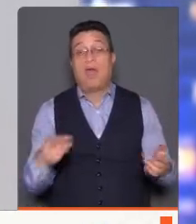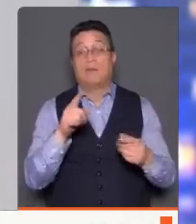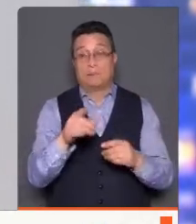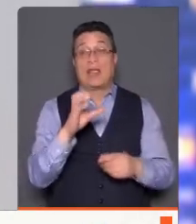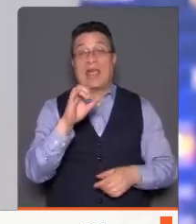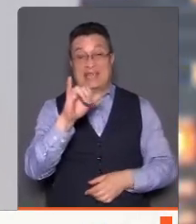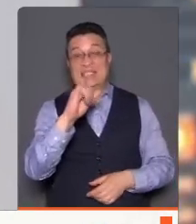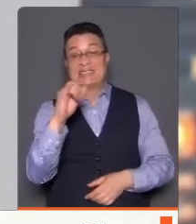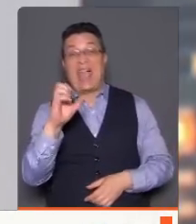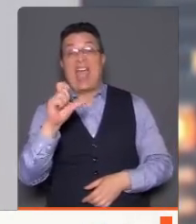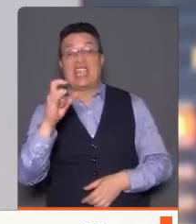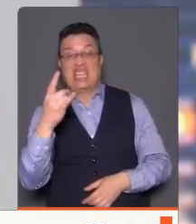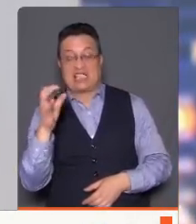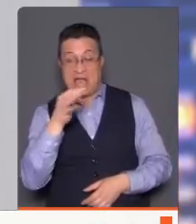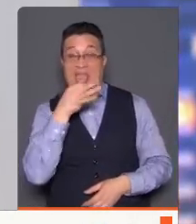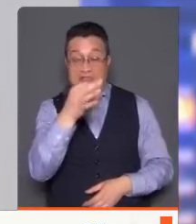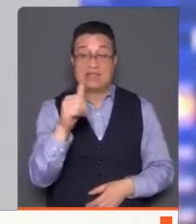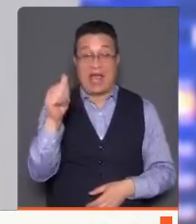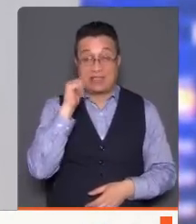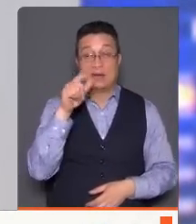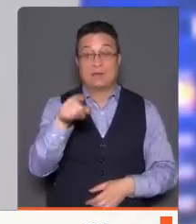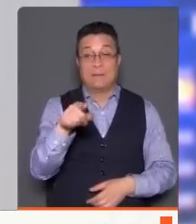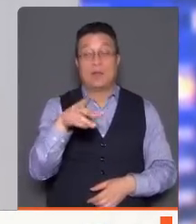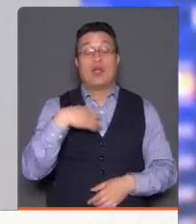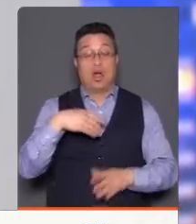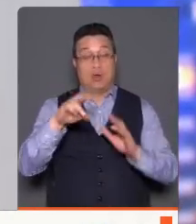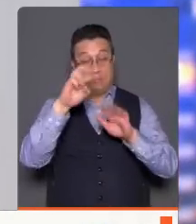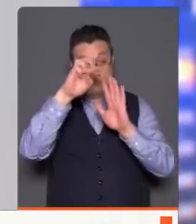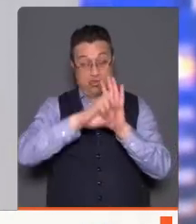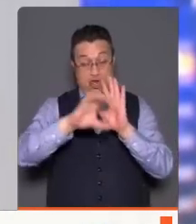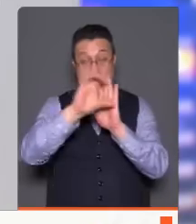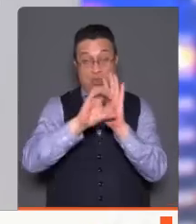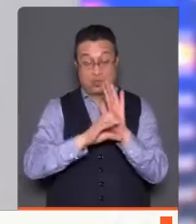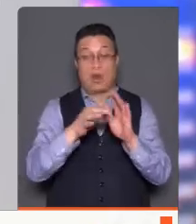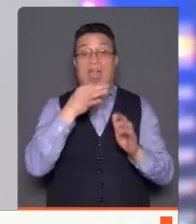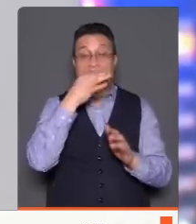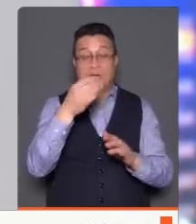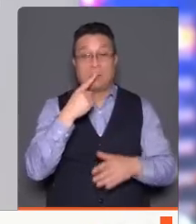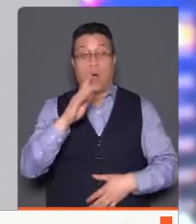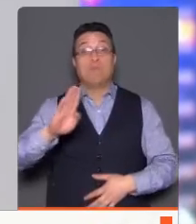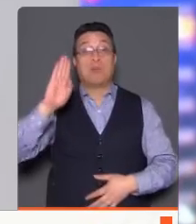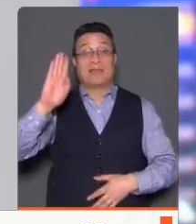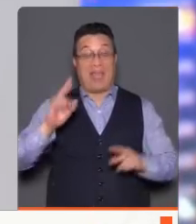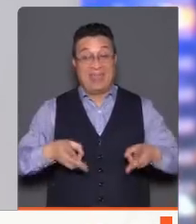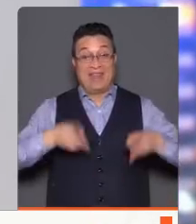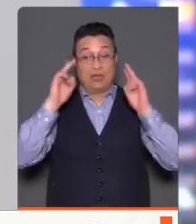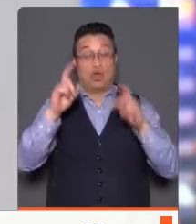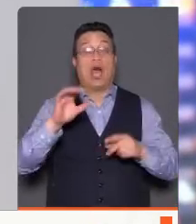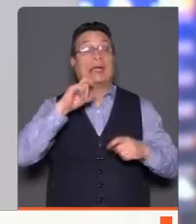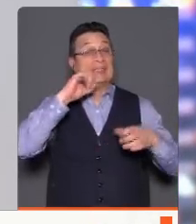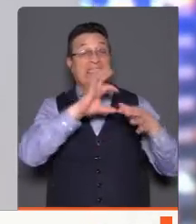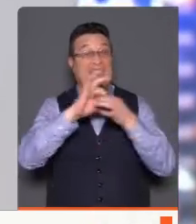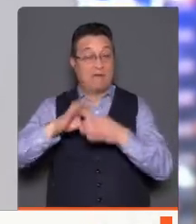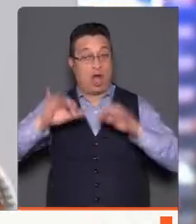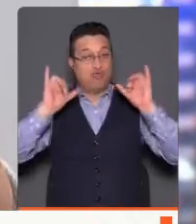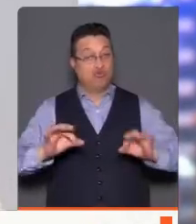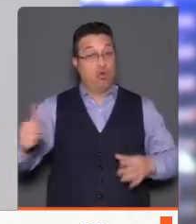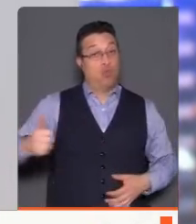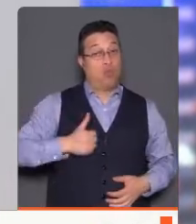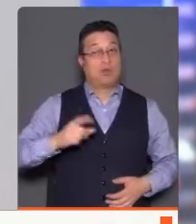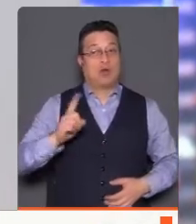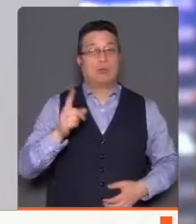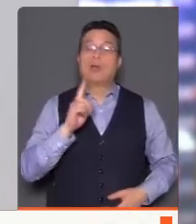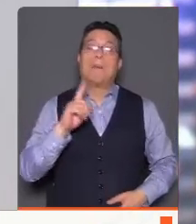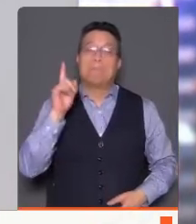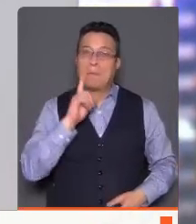ayer. Que que el proyecto de Constitución le prometa los derechos a la gente no significa que se van a cumplir. Lógico. Y dijo él mismo, sería mentira